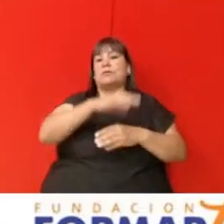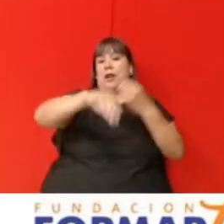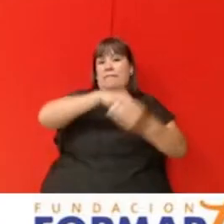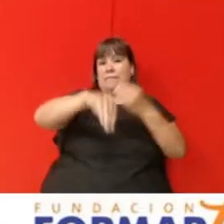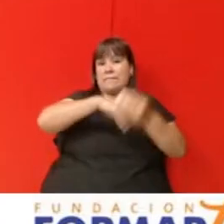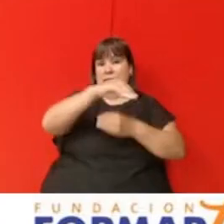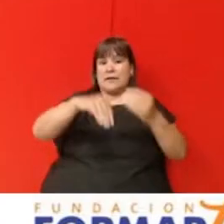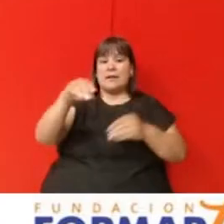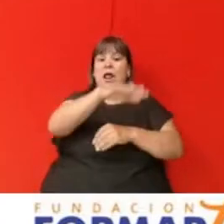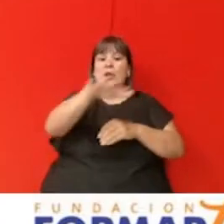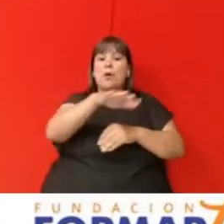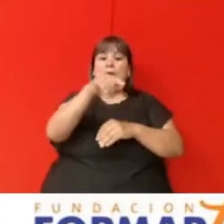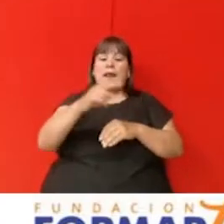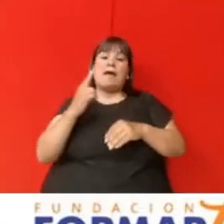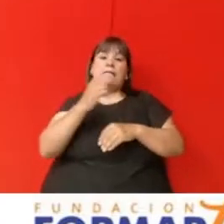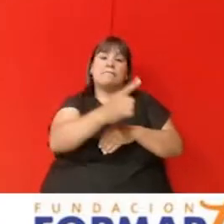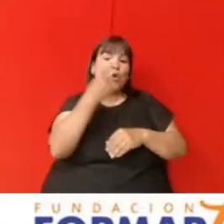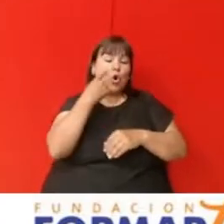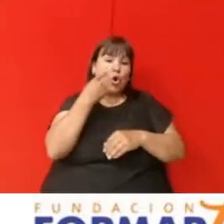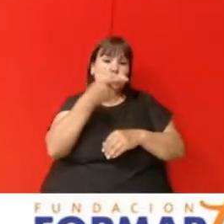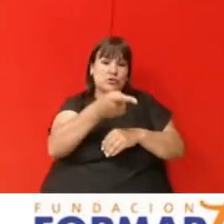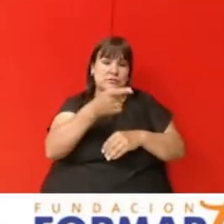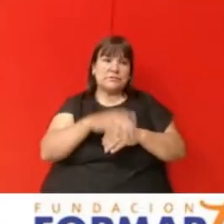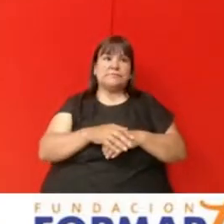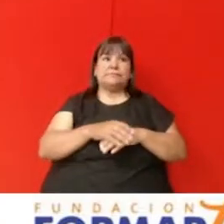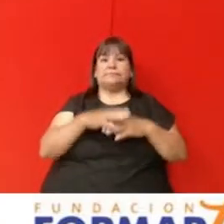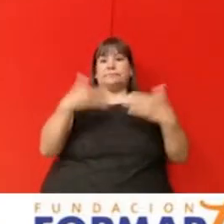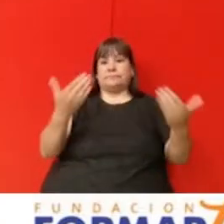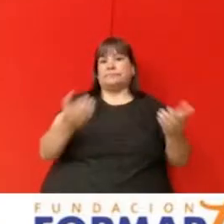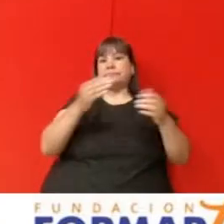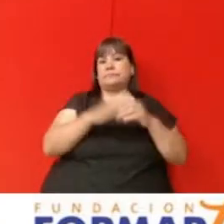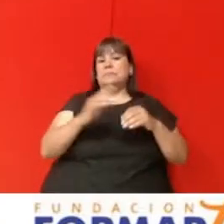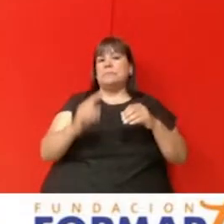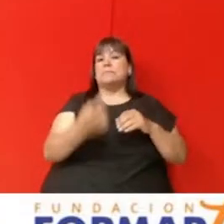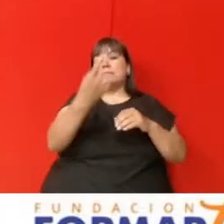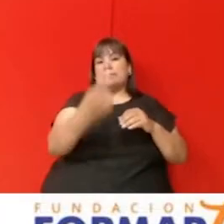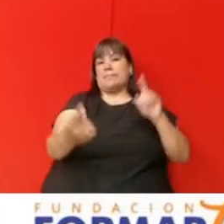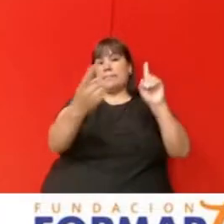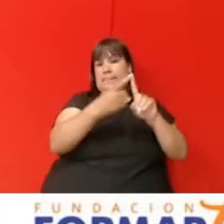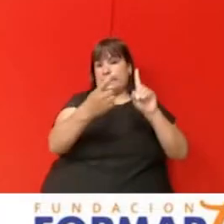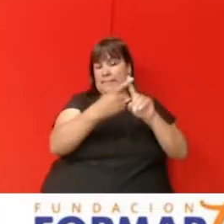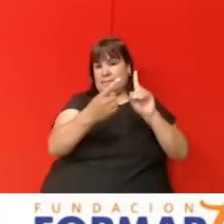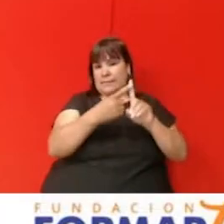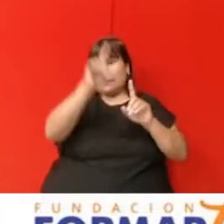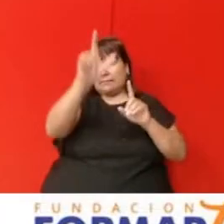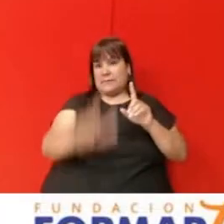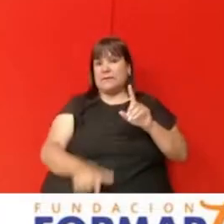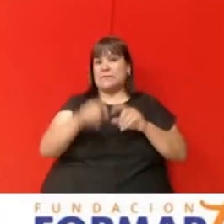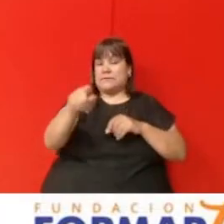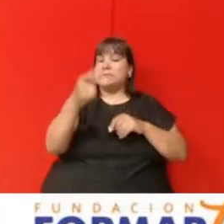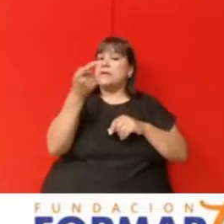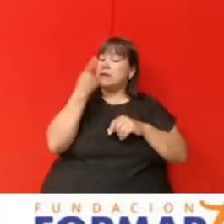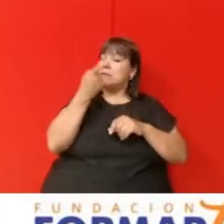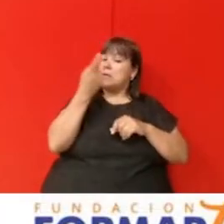viene a conocer la residencia. Este es el primer contacto que tiene la residencia con la persona interesada que